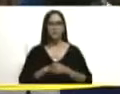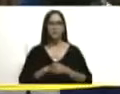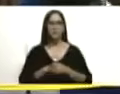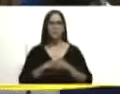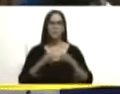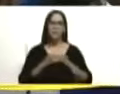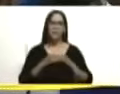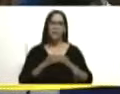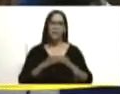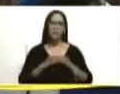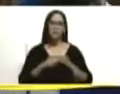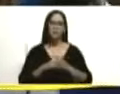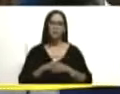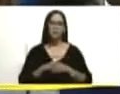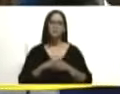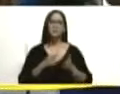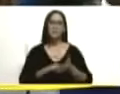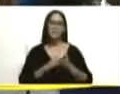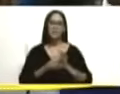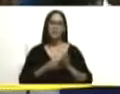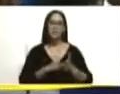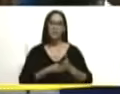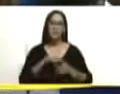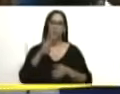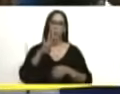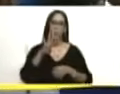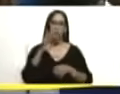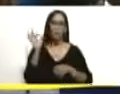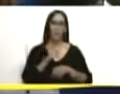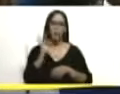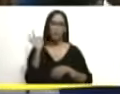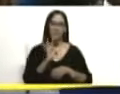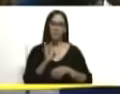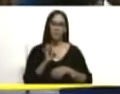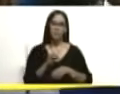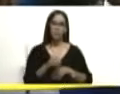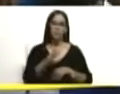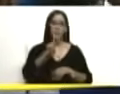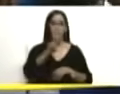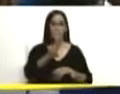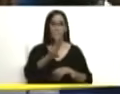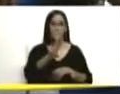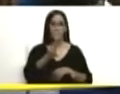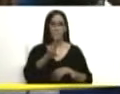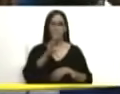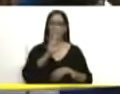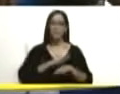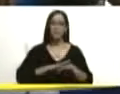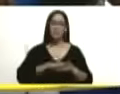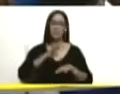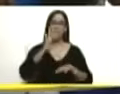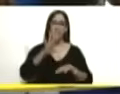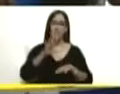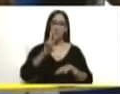compatriotas, significa el 4% de 25, de 526